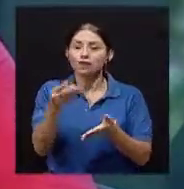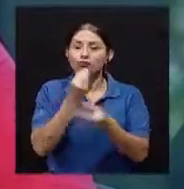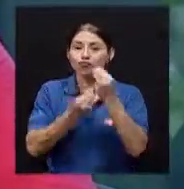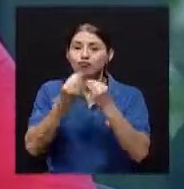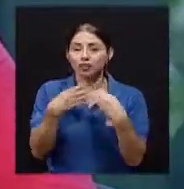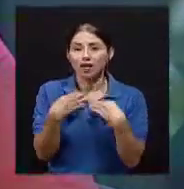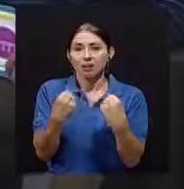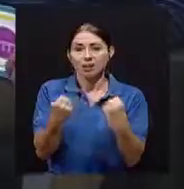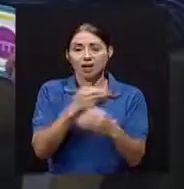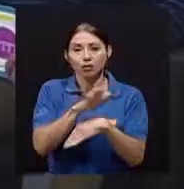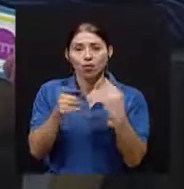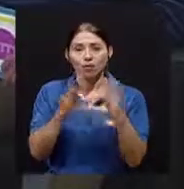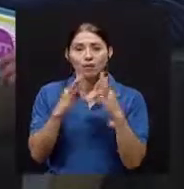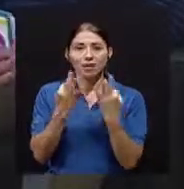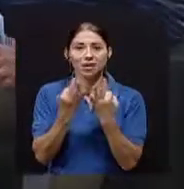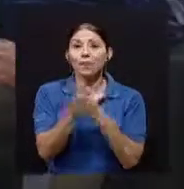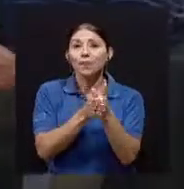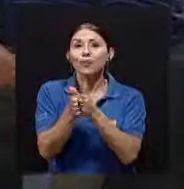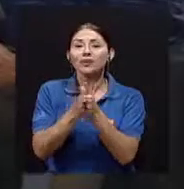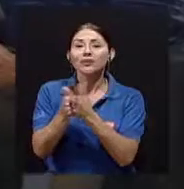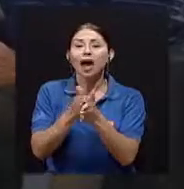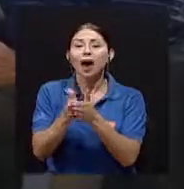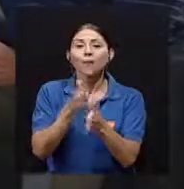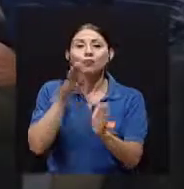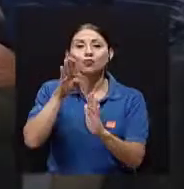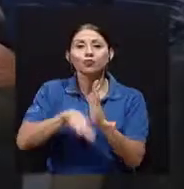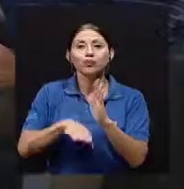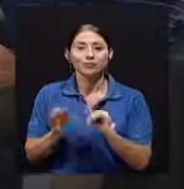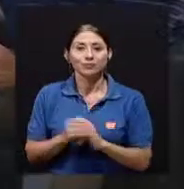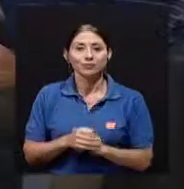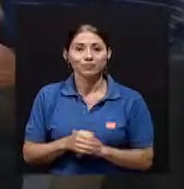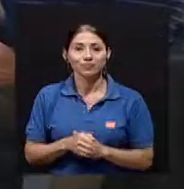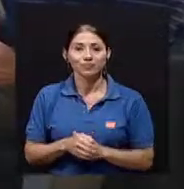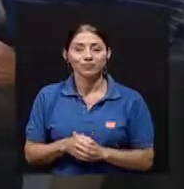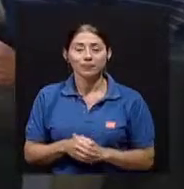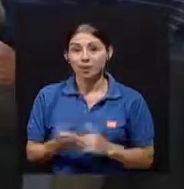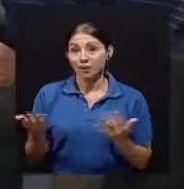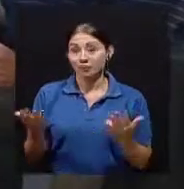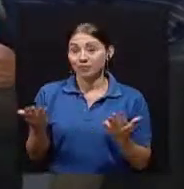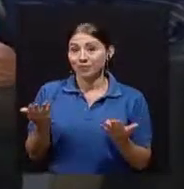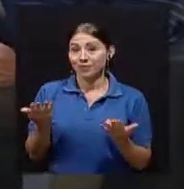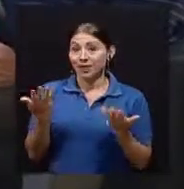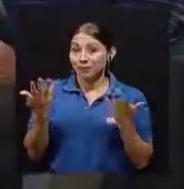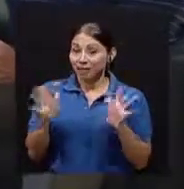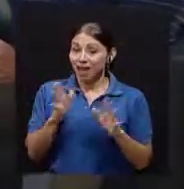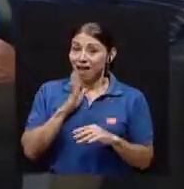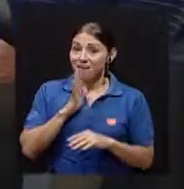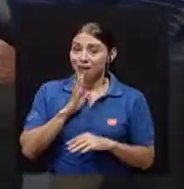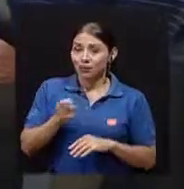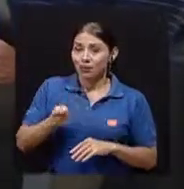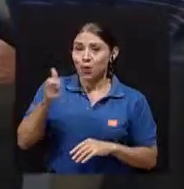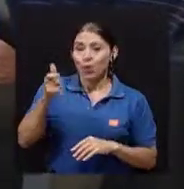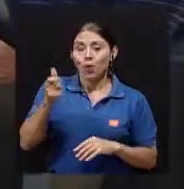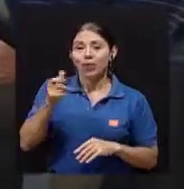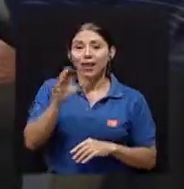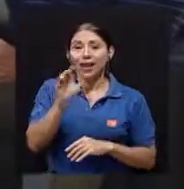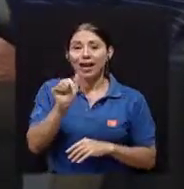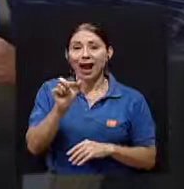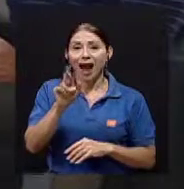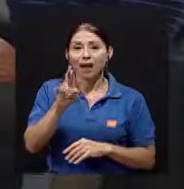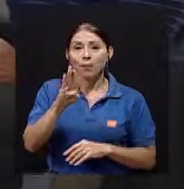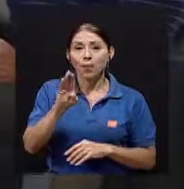sanamente a toda la familia. Aprovechamos los buenos precios de la estación. Yes. Bueno, y tal vez, ya hablamos un poco